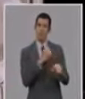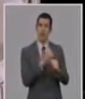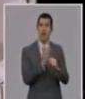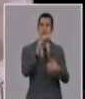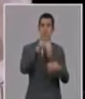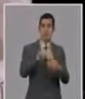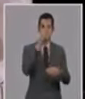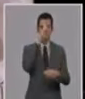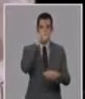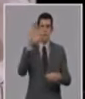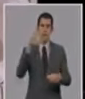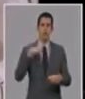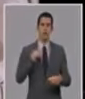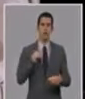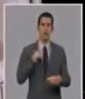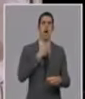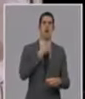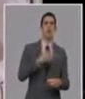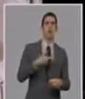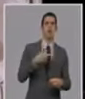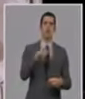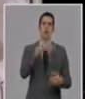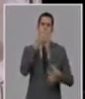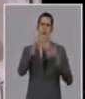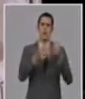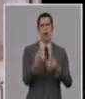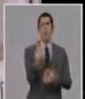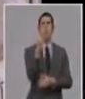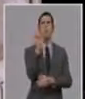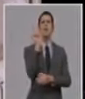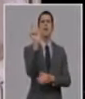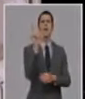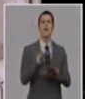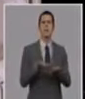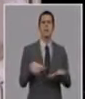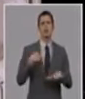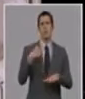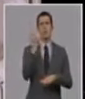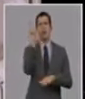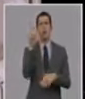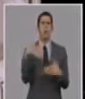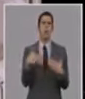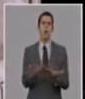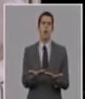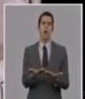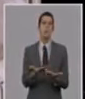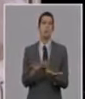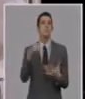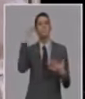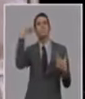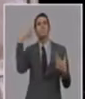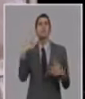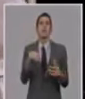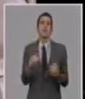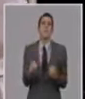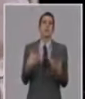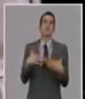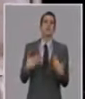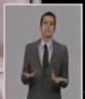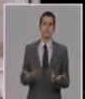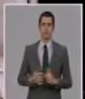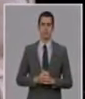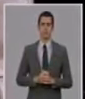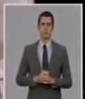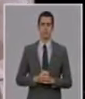palabra, sin lugar a dudas utilizaría la palabra impredecible. Y es así,